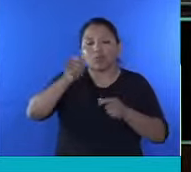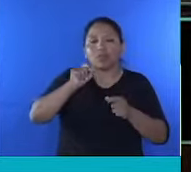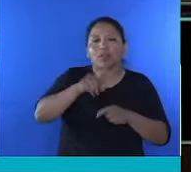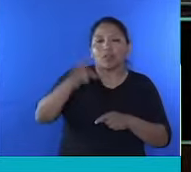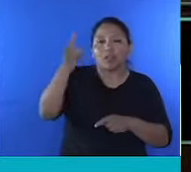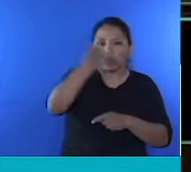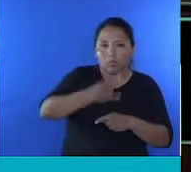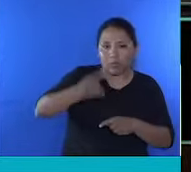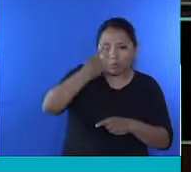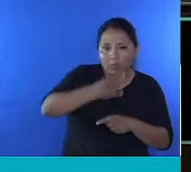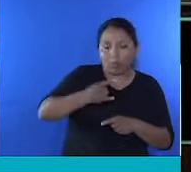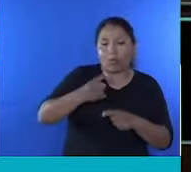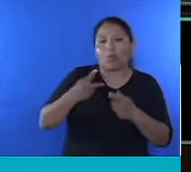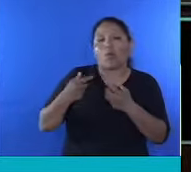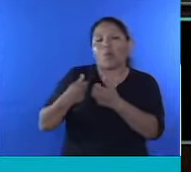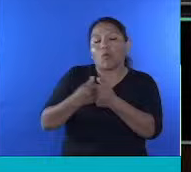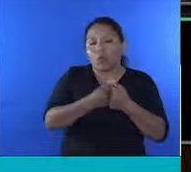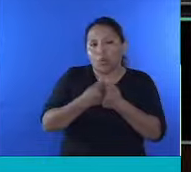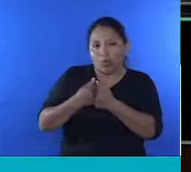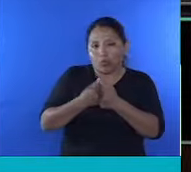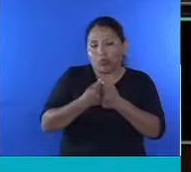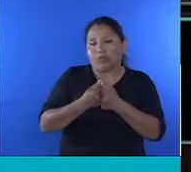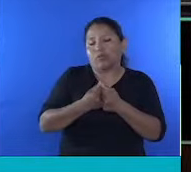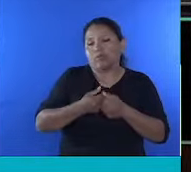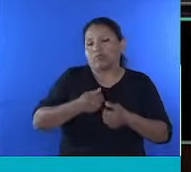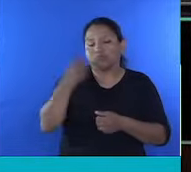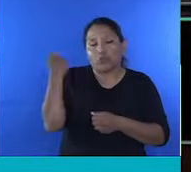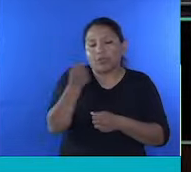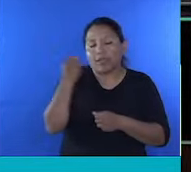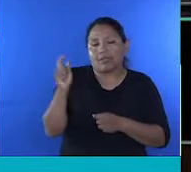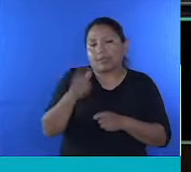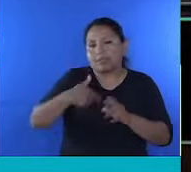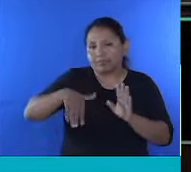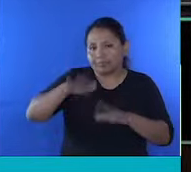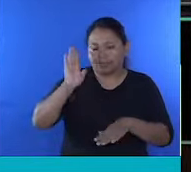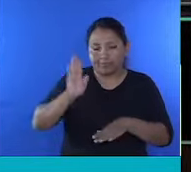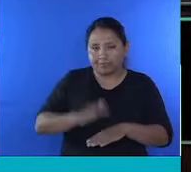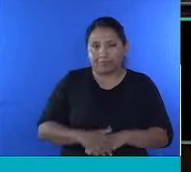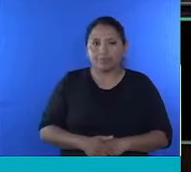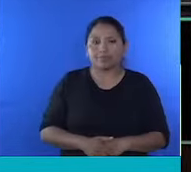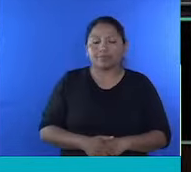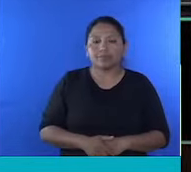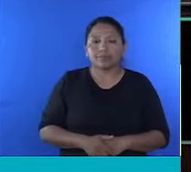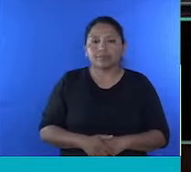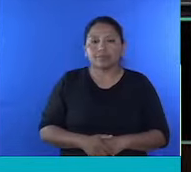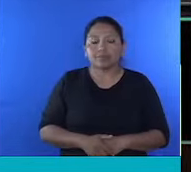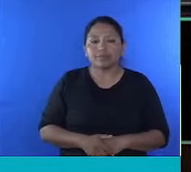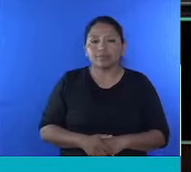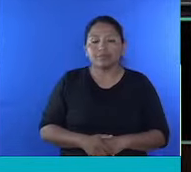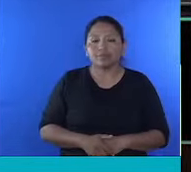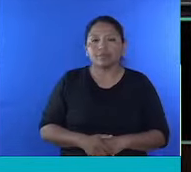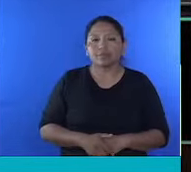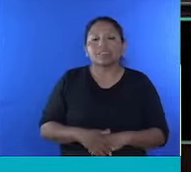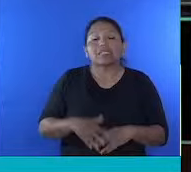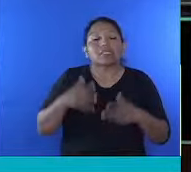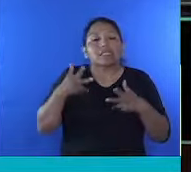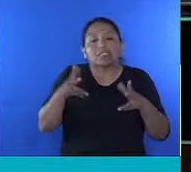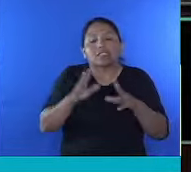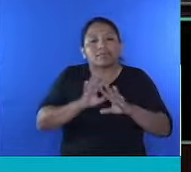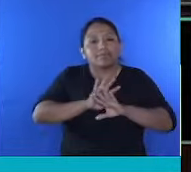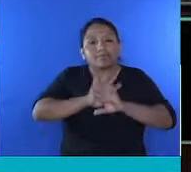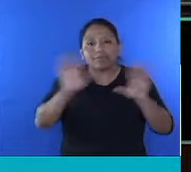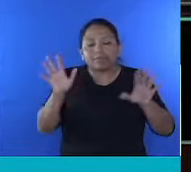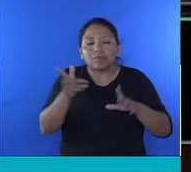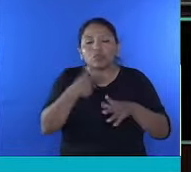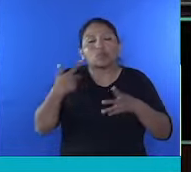universidades un consenso mayoritario que se logró y decir claramente que vamos a